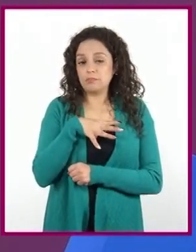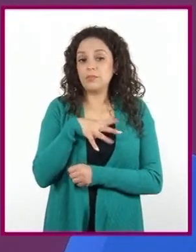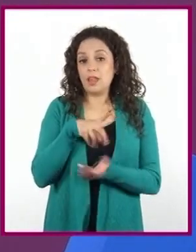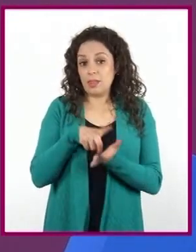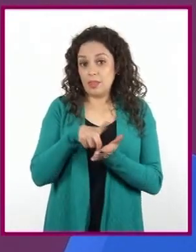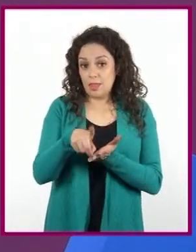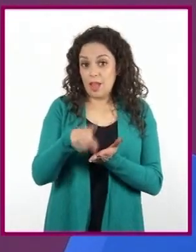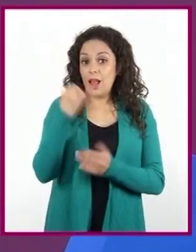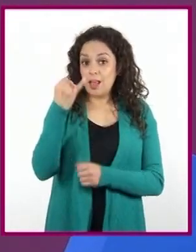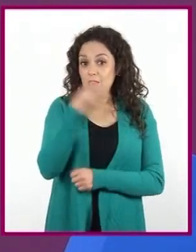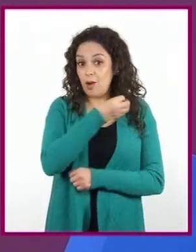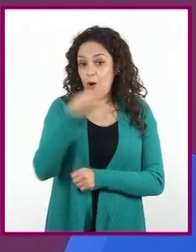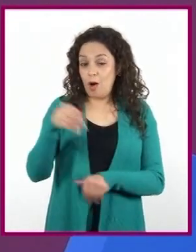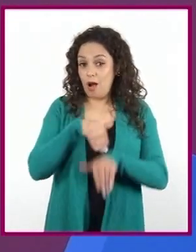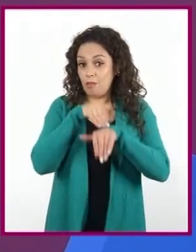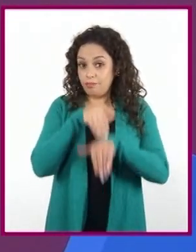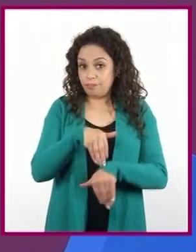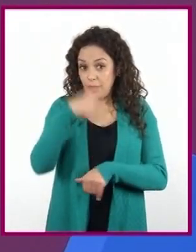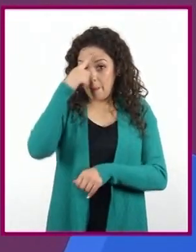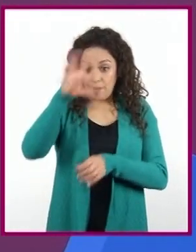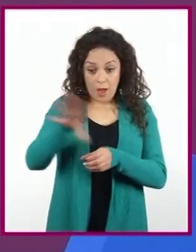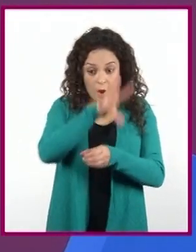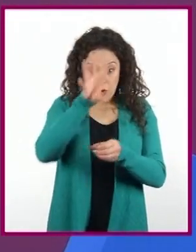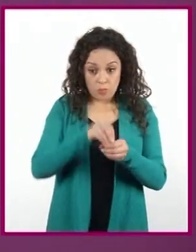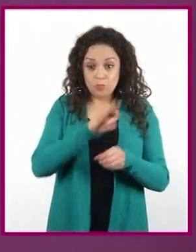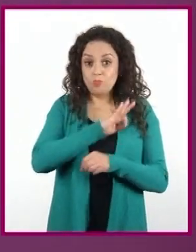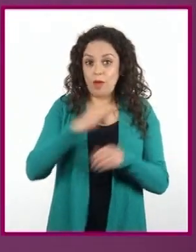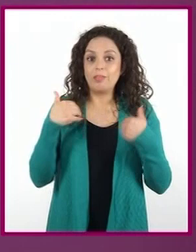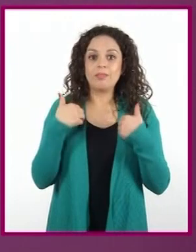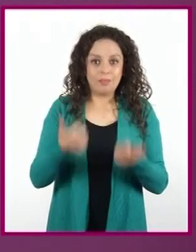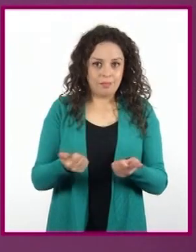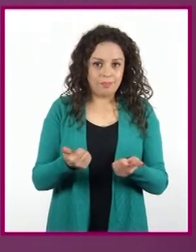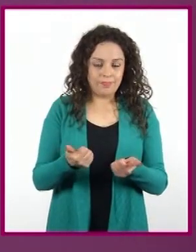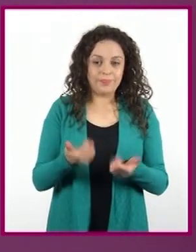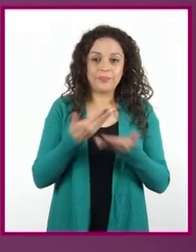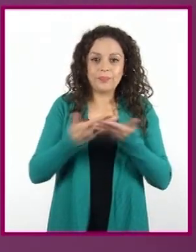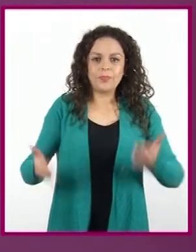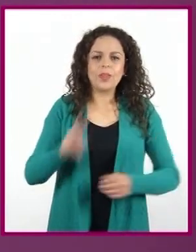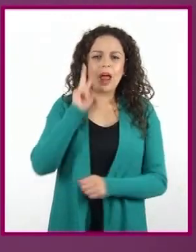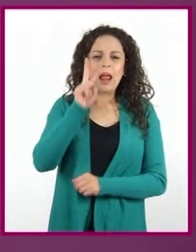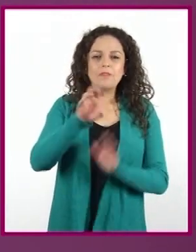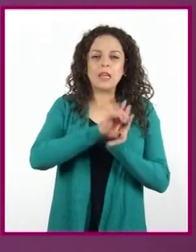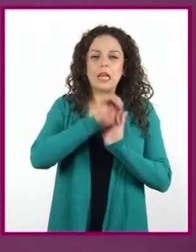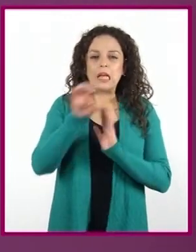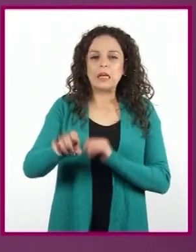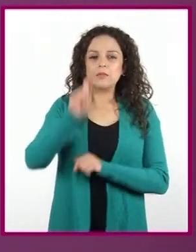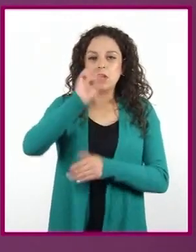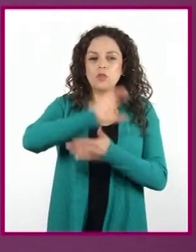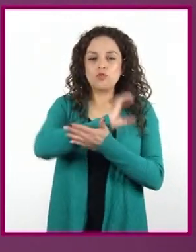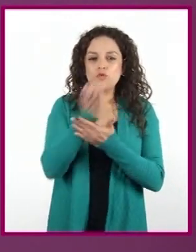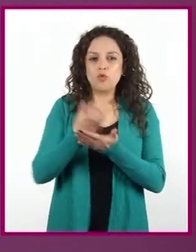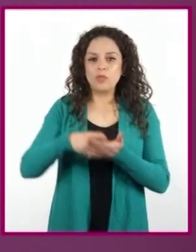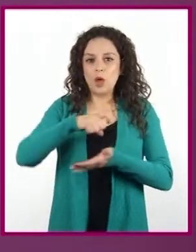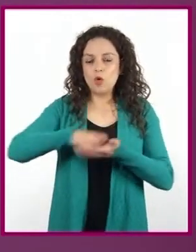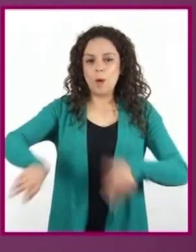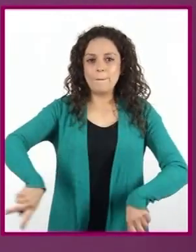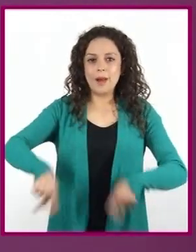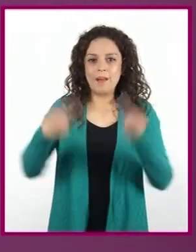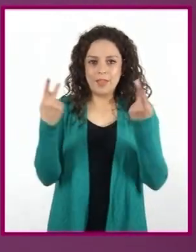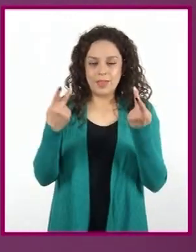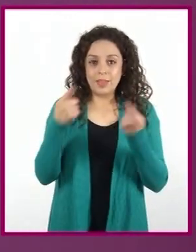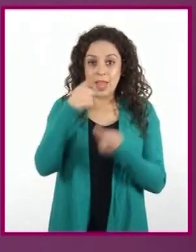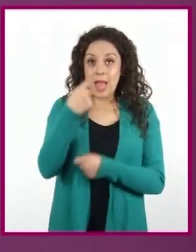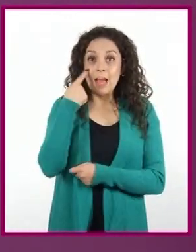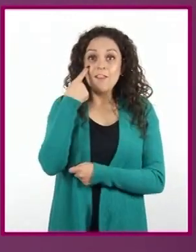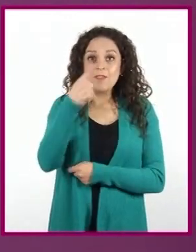para interpretarlo de manera completa. Ahora veamos el siguiente ejemplo de un contrato de compraventa.